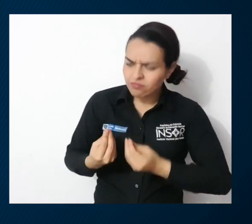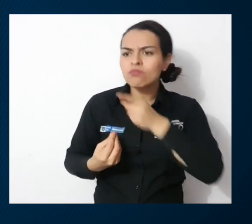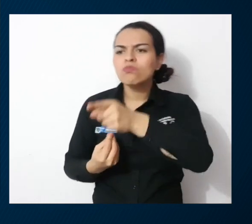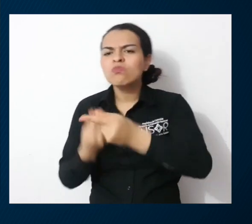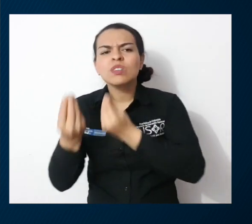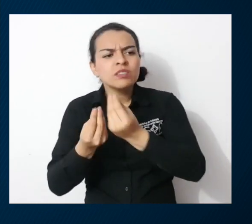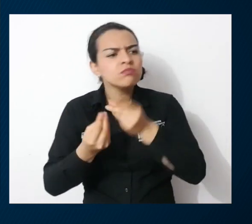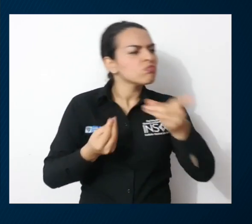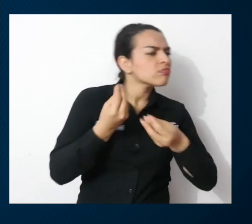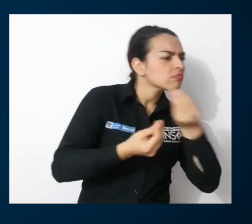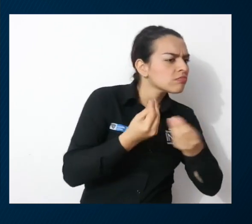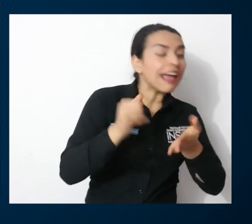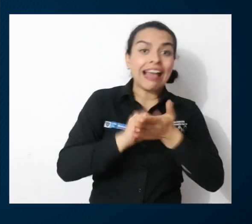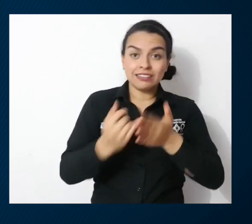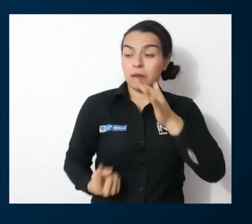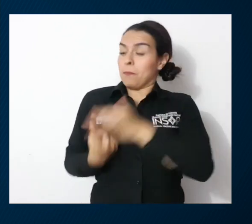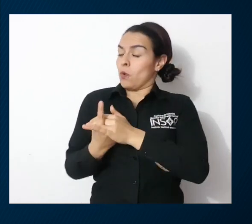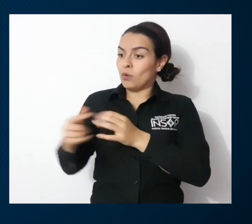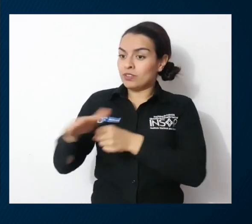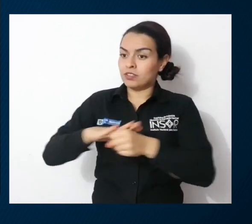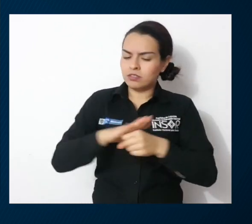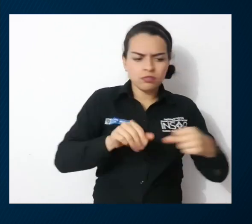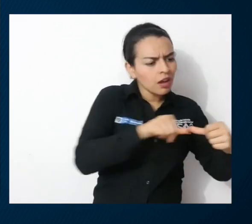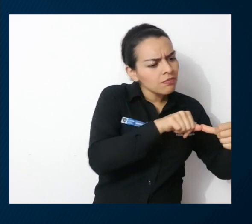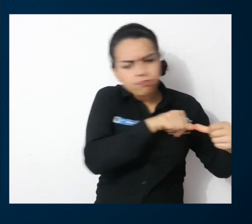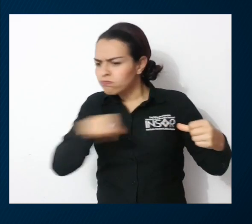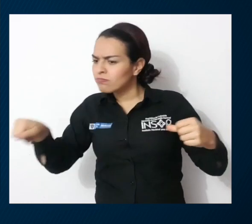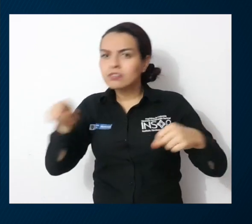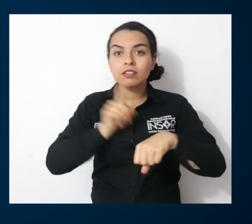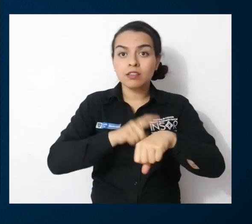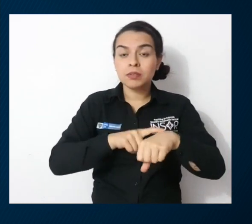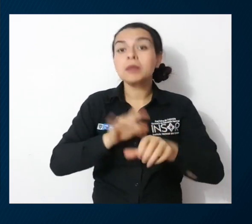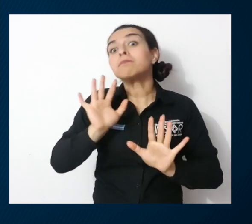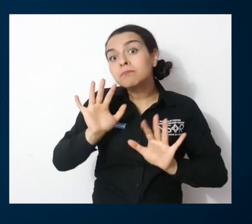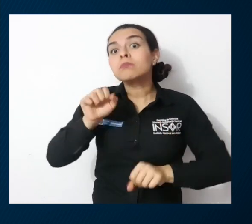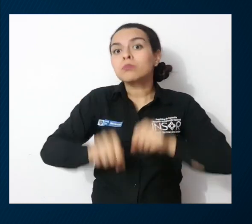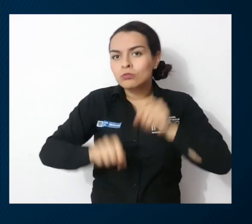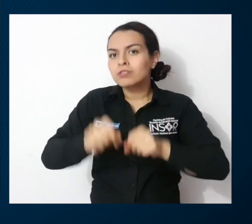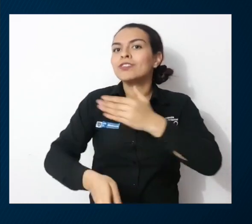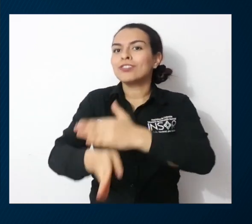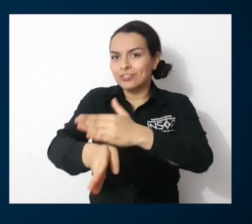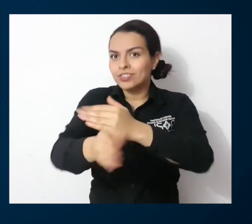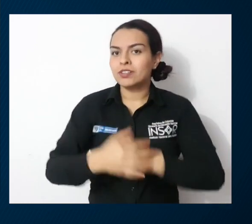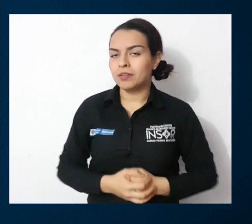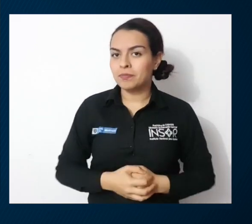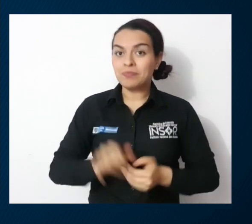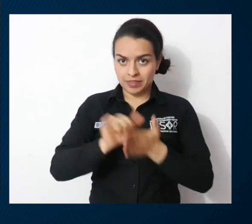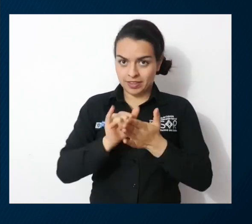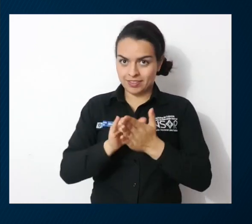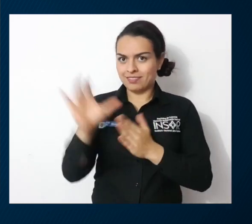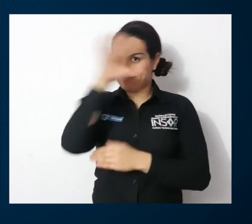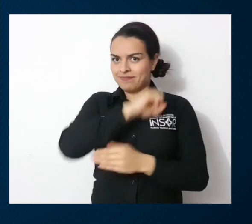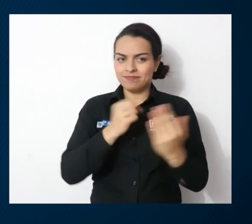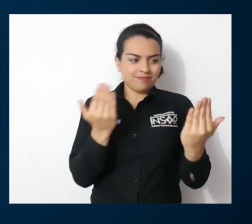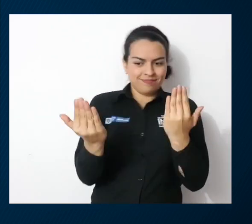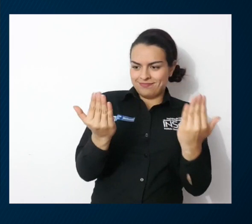logré o logramos a lo largo de esta crisis que se puede continuar haciendo? Y entonces yo aquí hago un